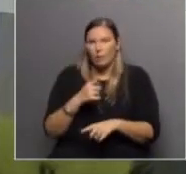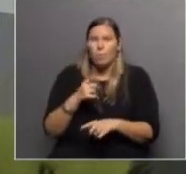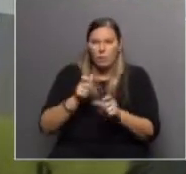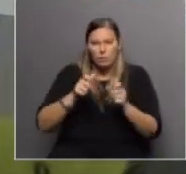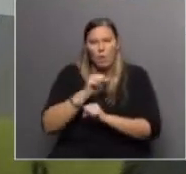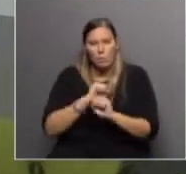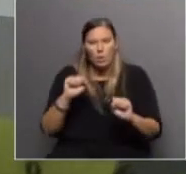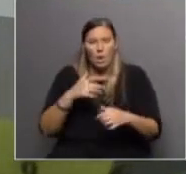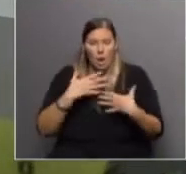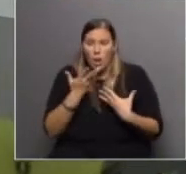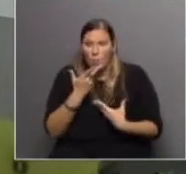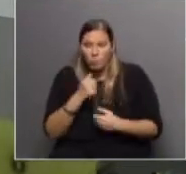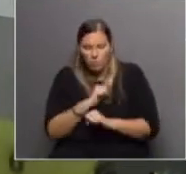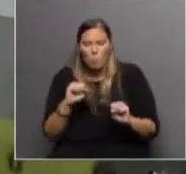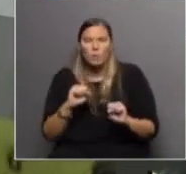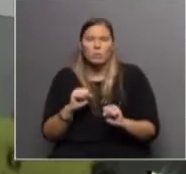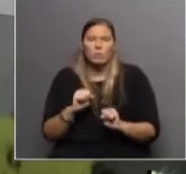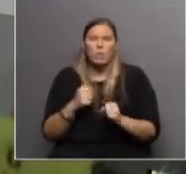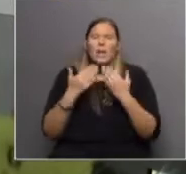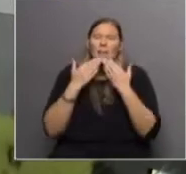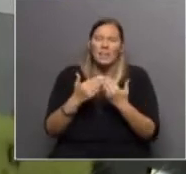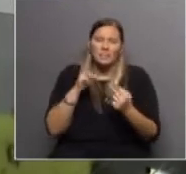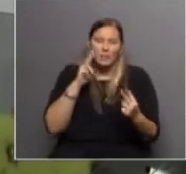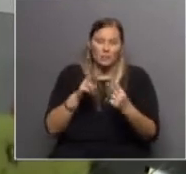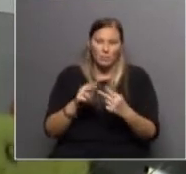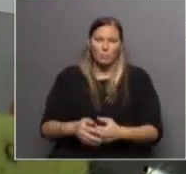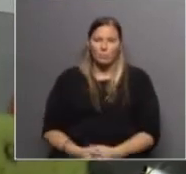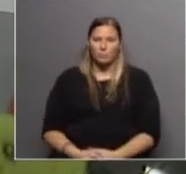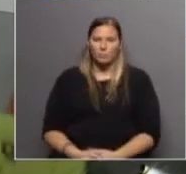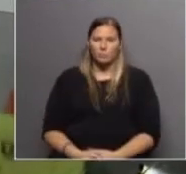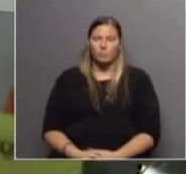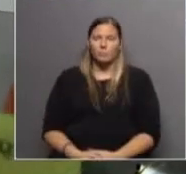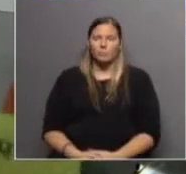gente sepa que si le gusta, se puede hacer. Gracias, Mayne. Hasta pronto. Hasta pronto.